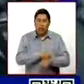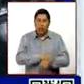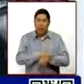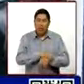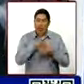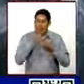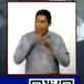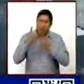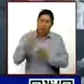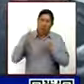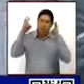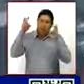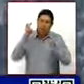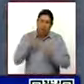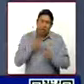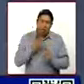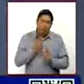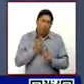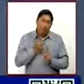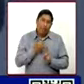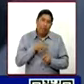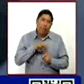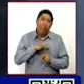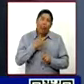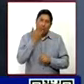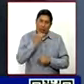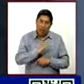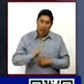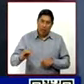fue denunciado por el delito de corrupción de menores